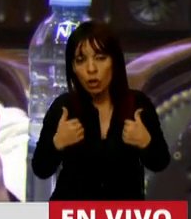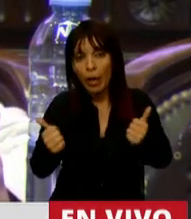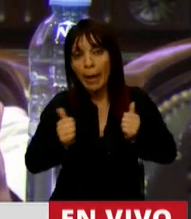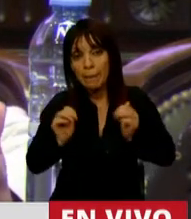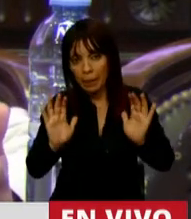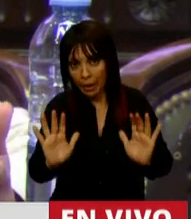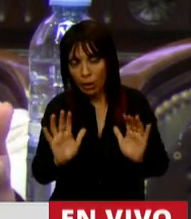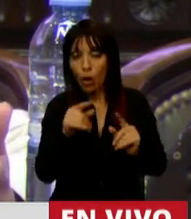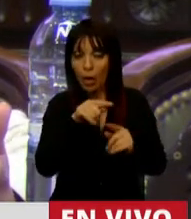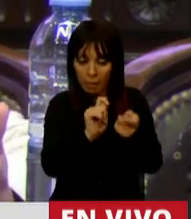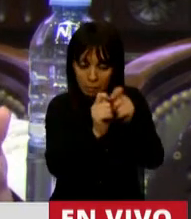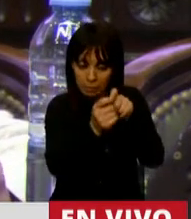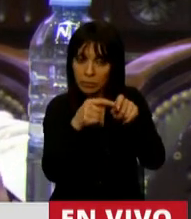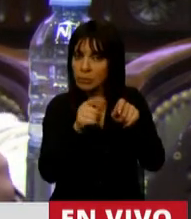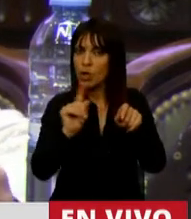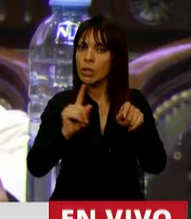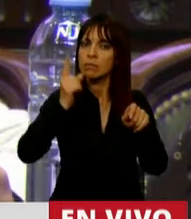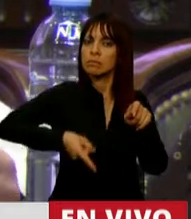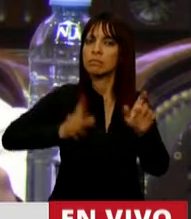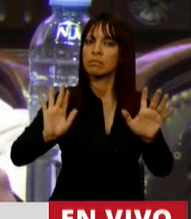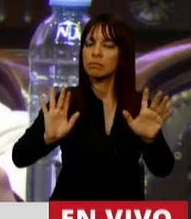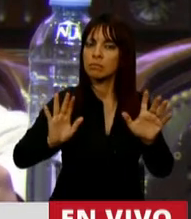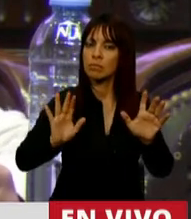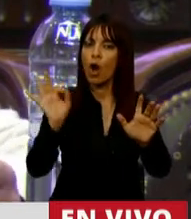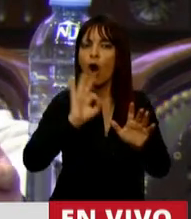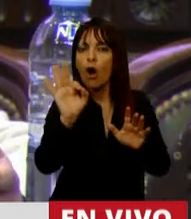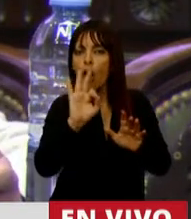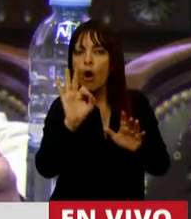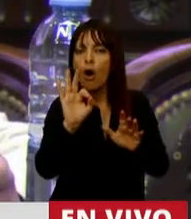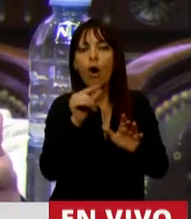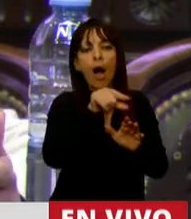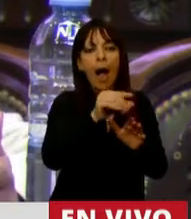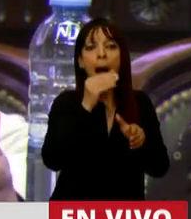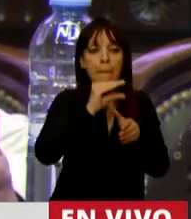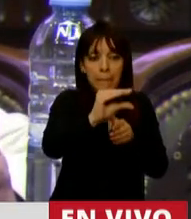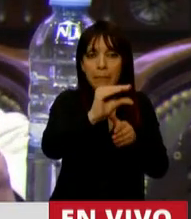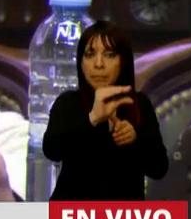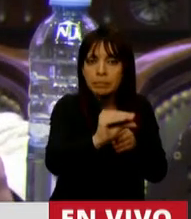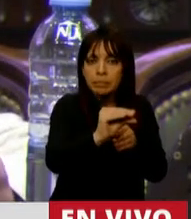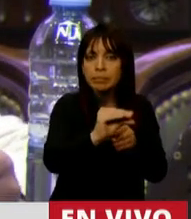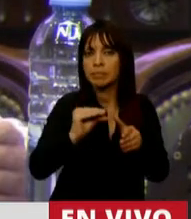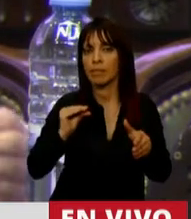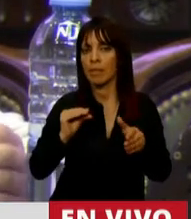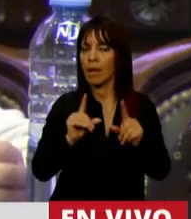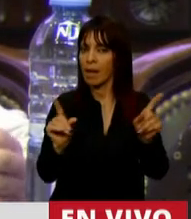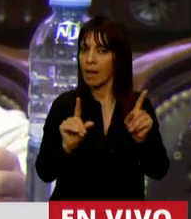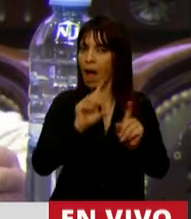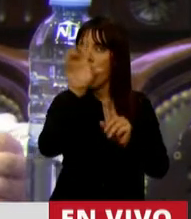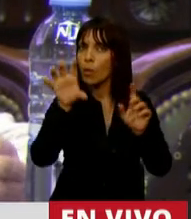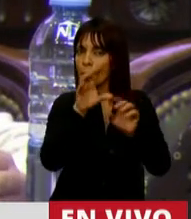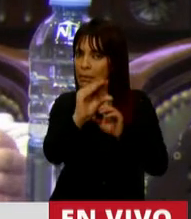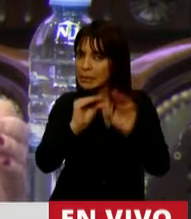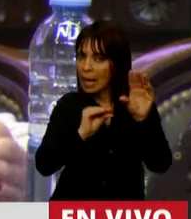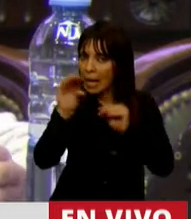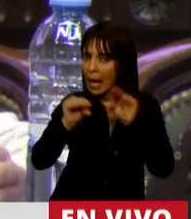sean arbitrariedades ni quitas de puntos de coparticipación a alguna provincia, ni que tampoco